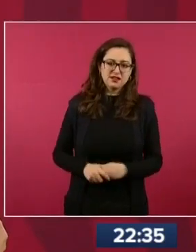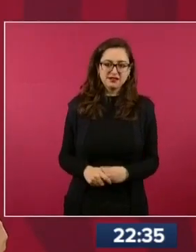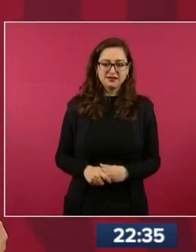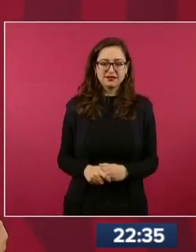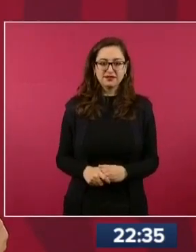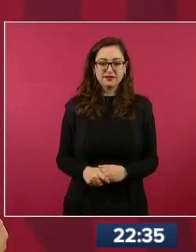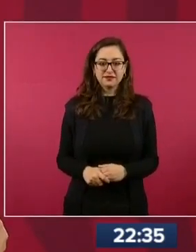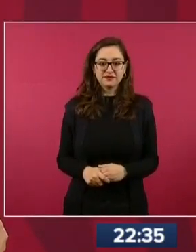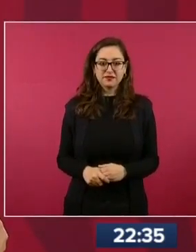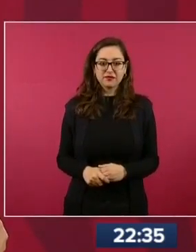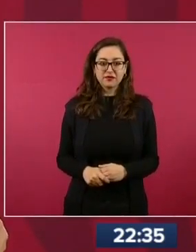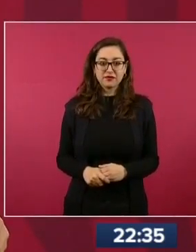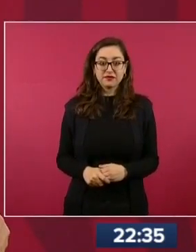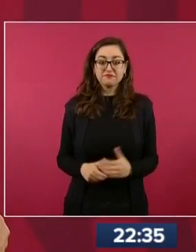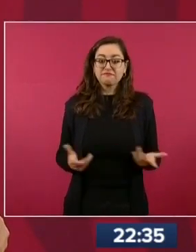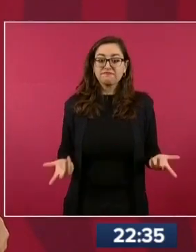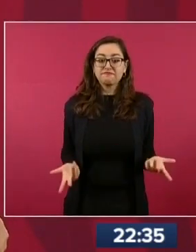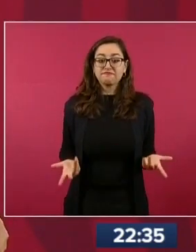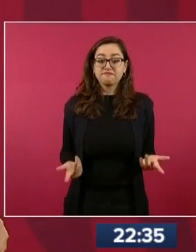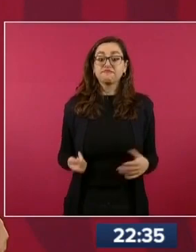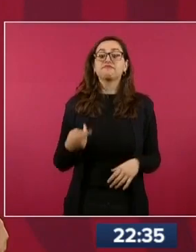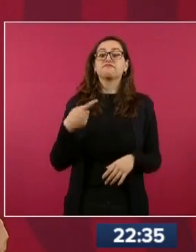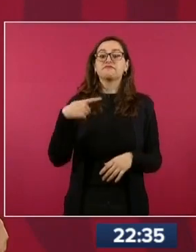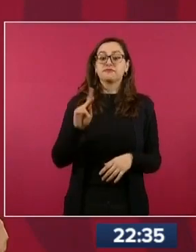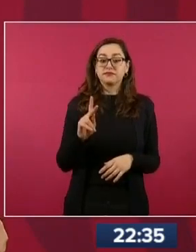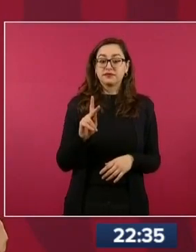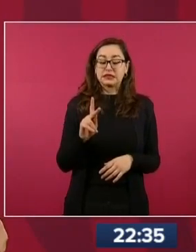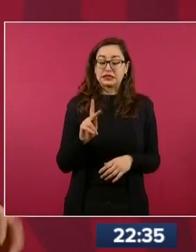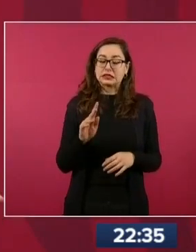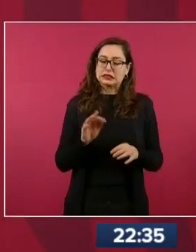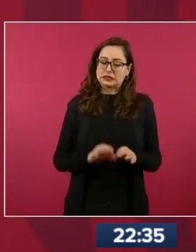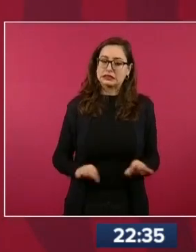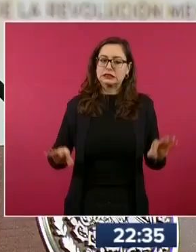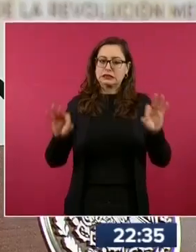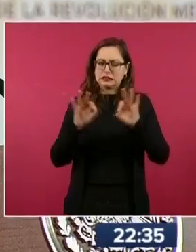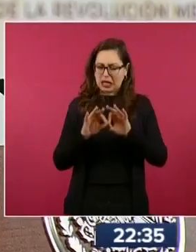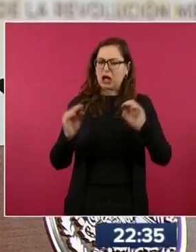La única cosa es no enojarse.